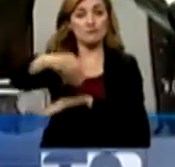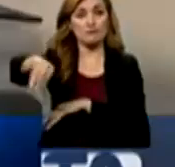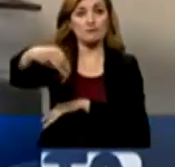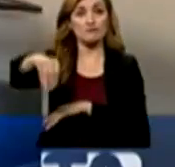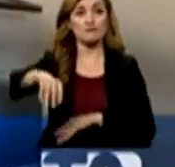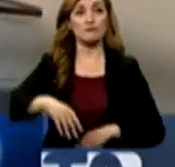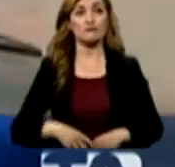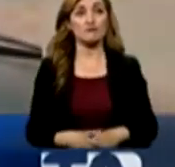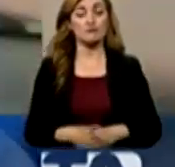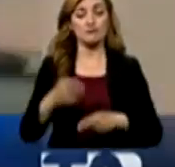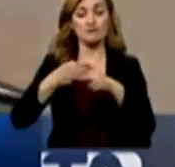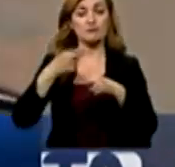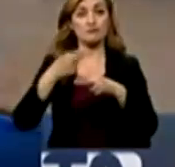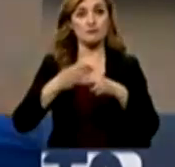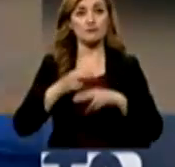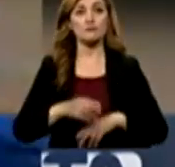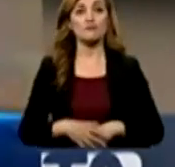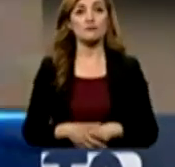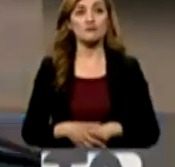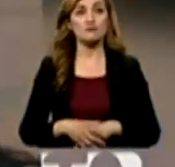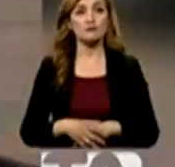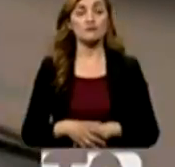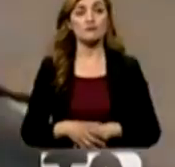miércoles. Su nombre es